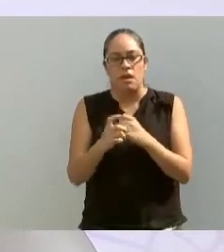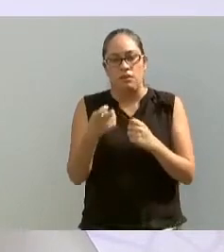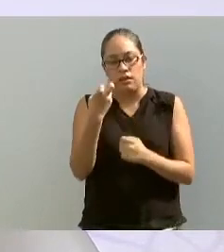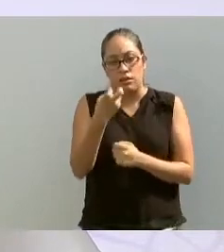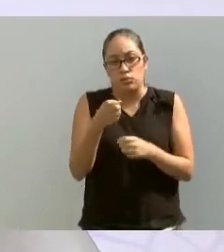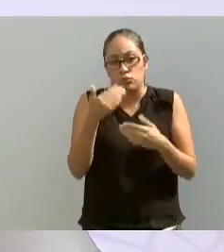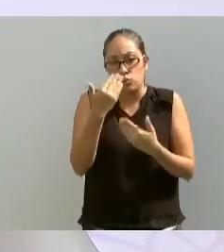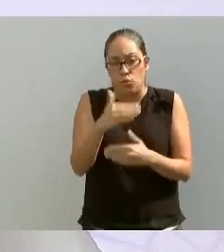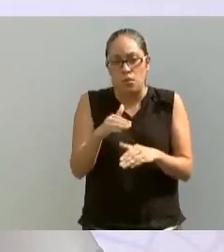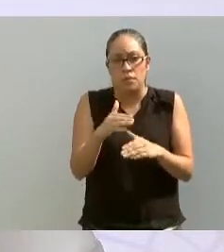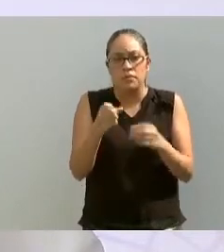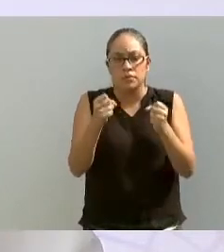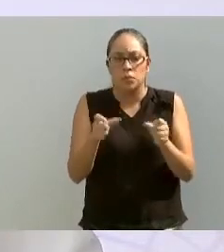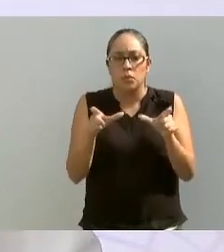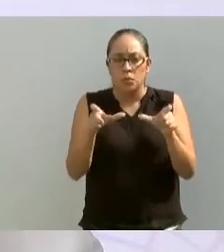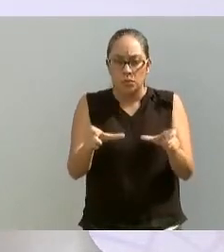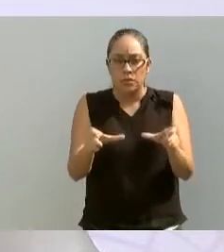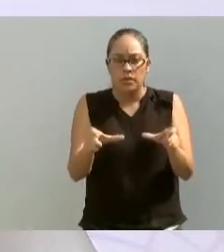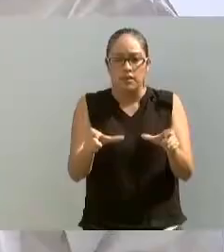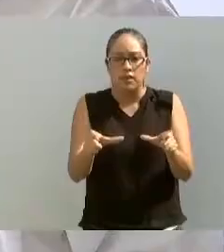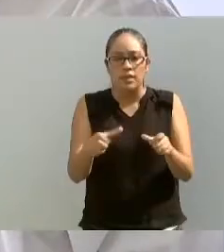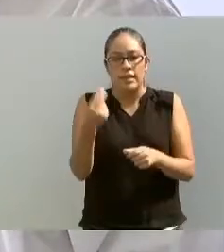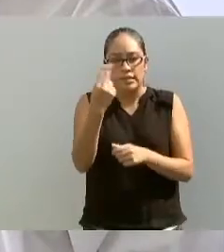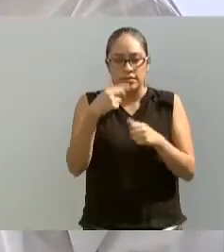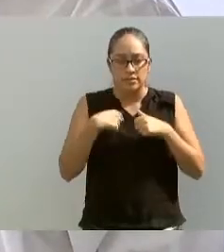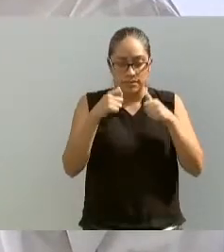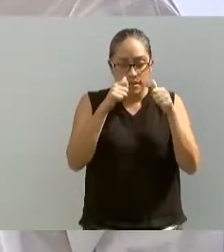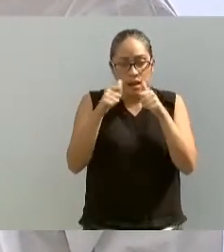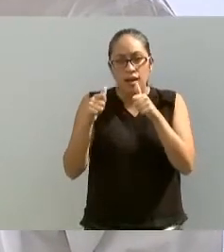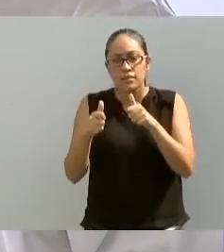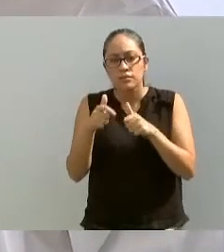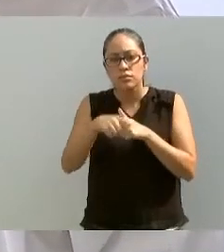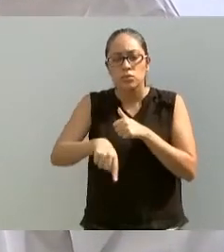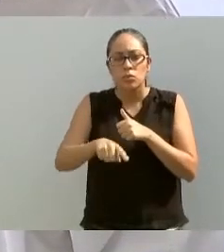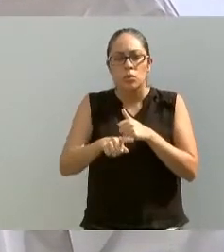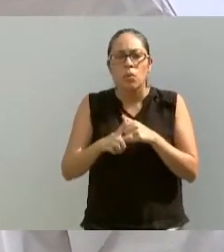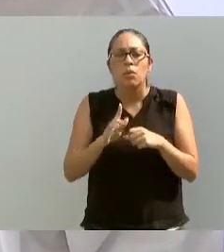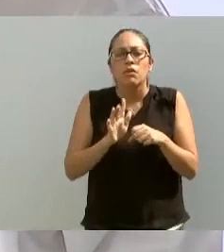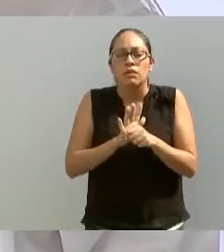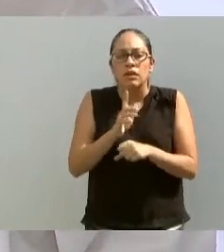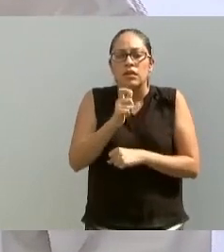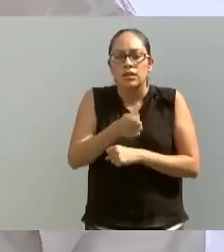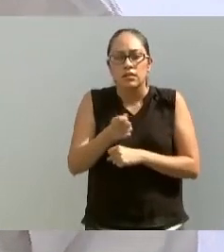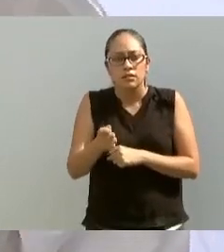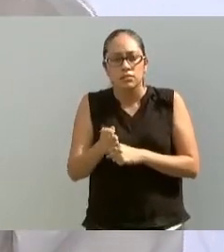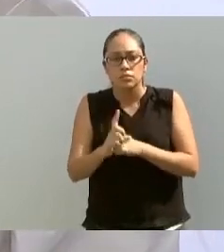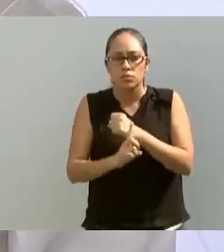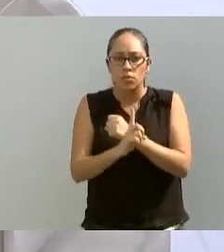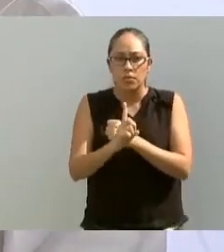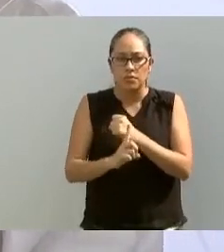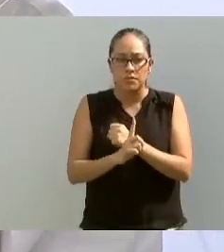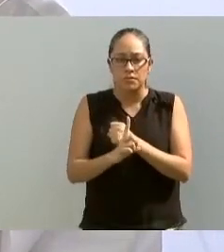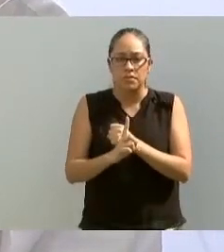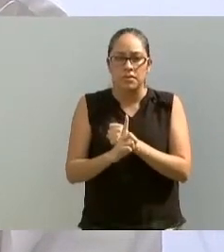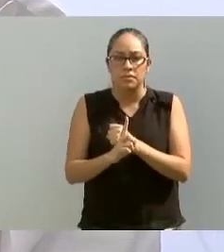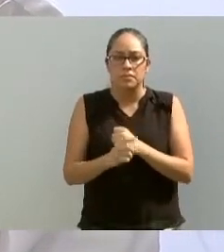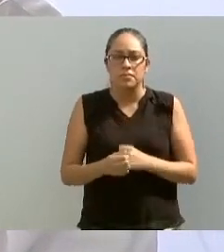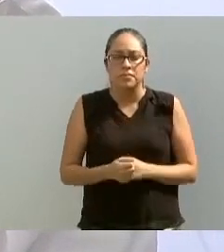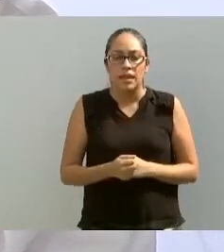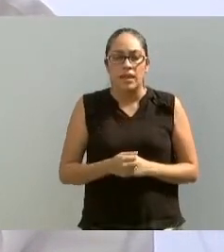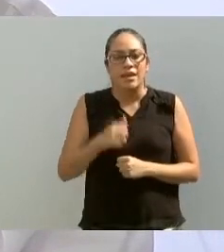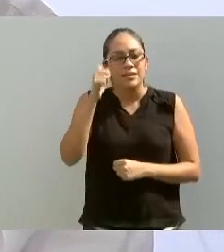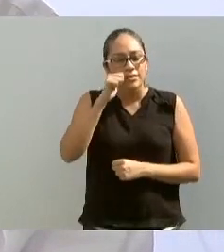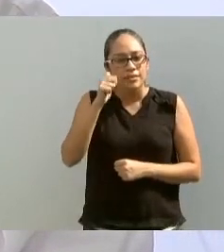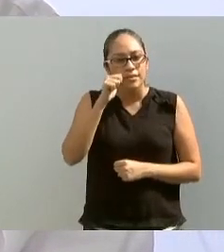violencia, atendiendo las causas, que no falte el